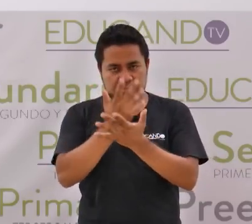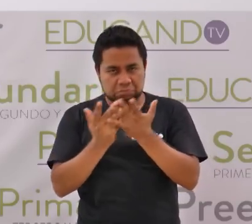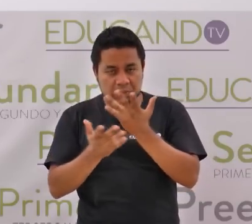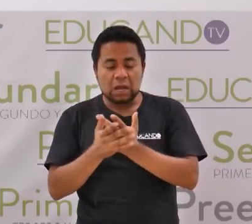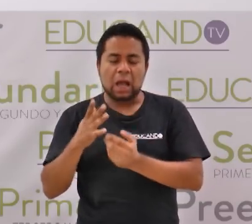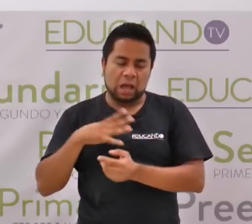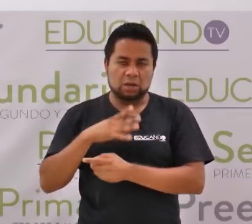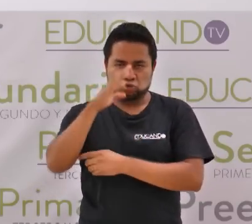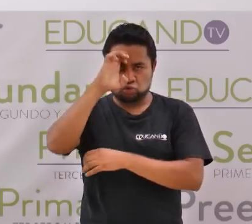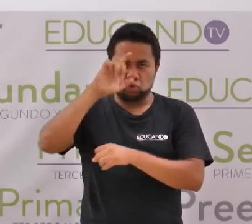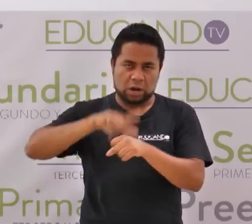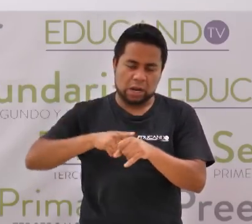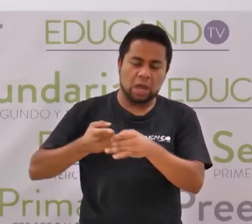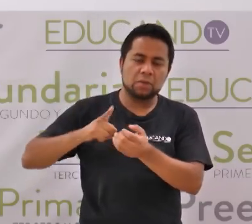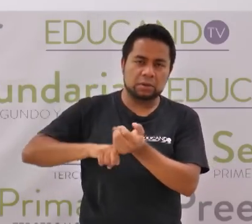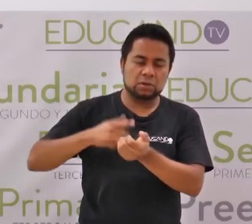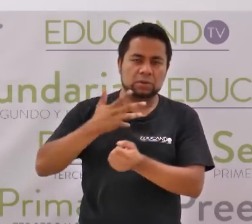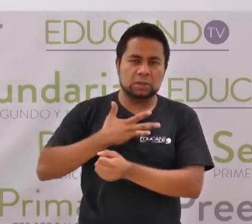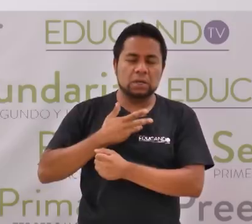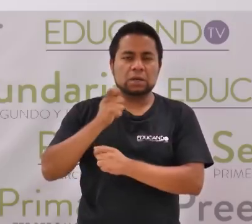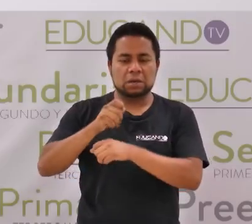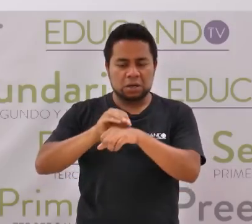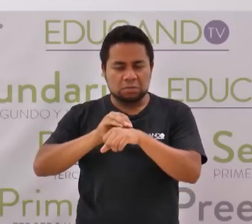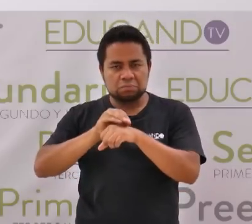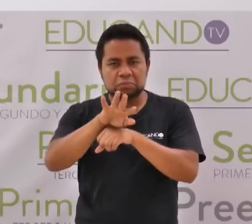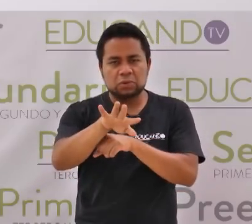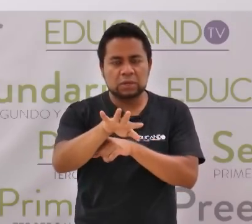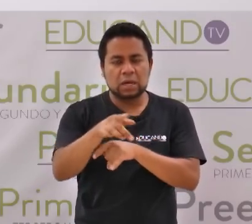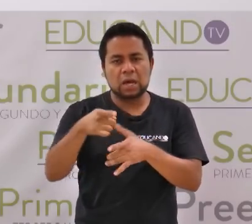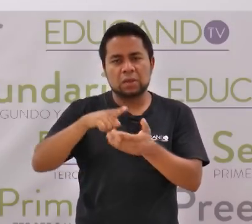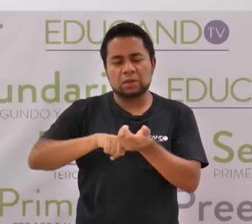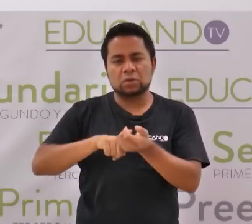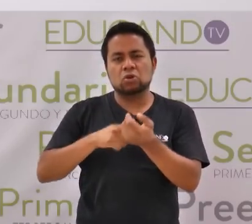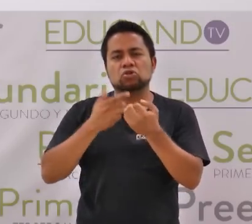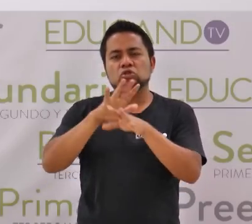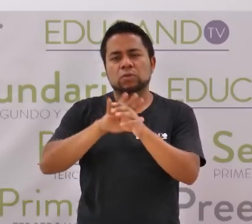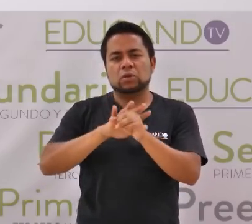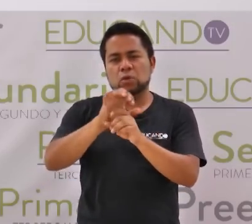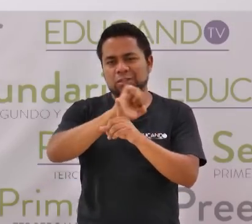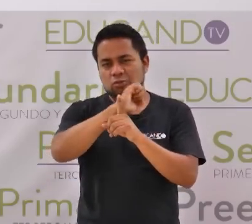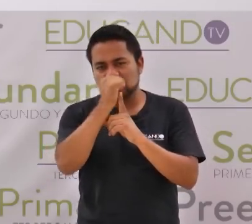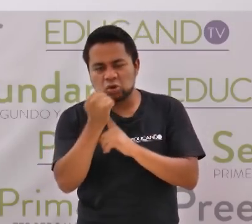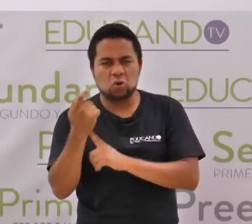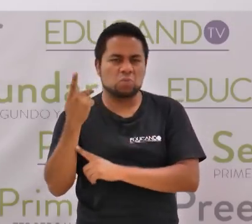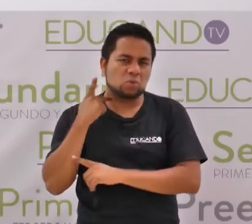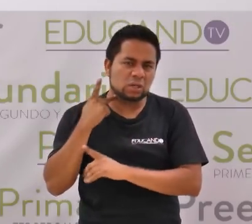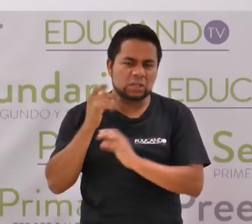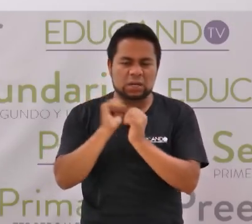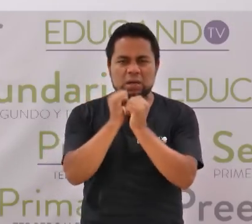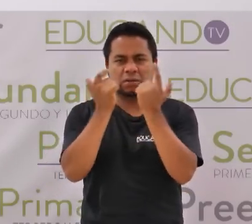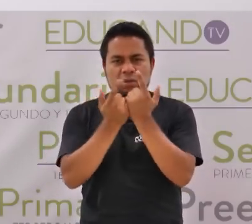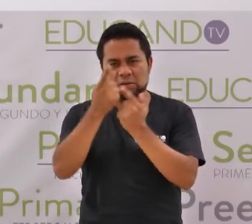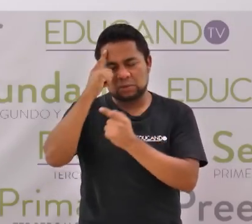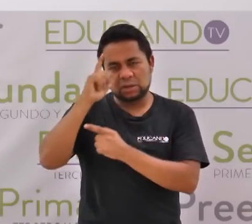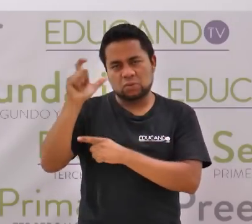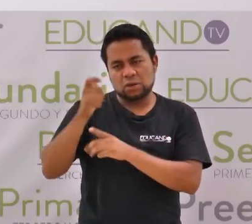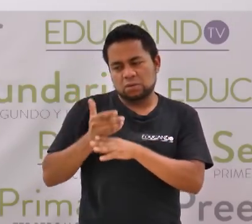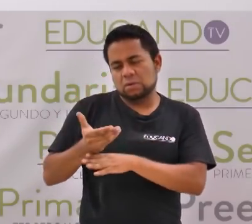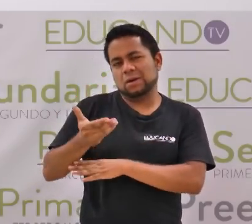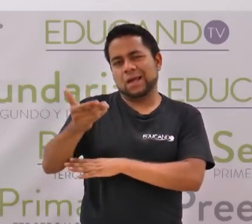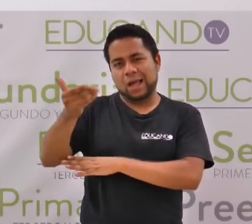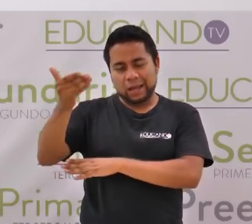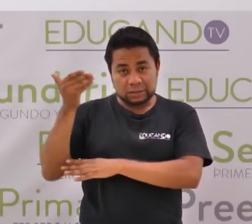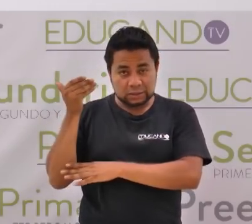producto cultural que reflejaba la situación política y social de la